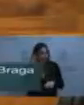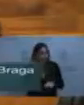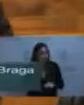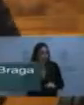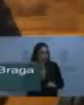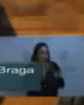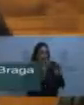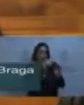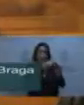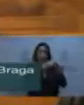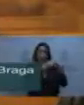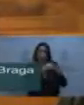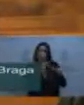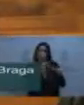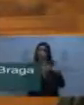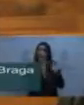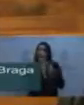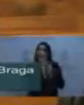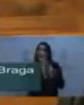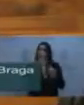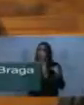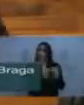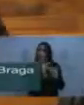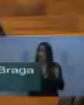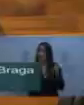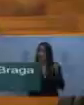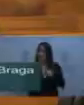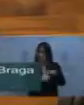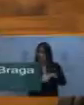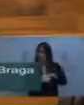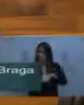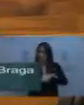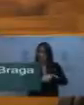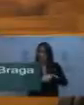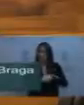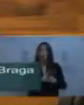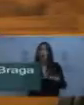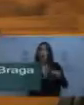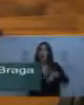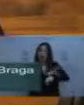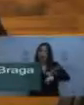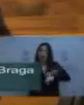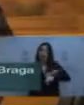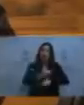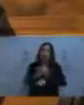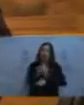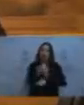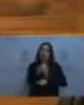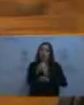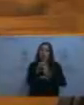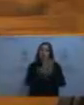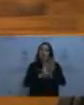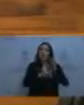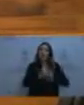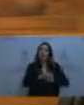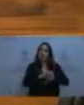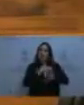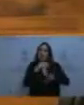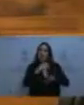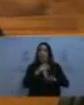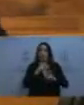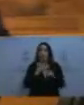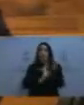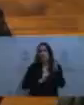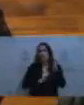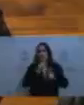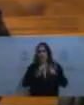en abril de 2016, el Consejo de Gobierno aprueba a instancias de su consejería unas instrucciones para la regulación de los procedimientos de selección